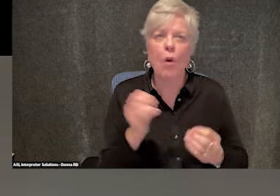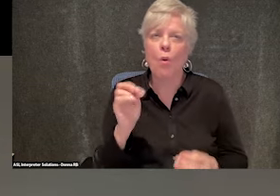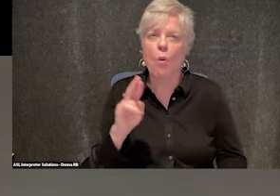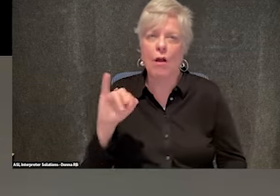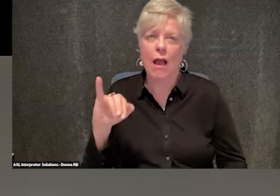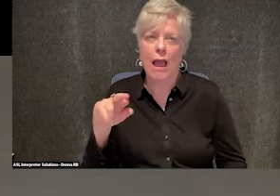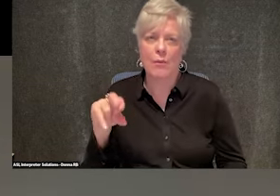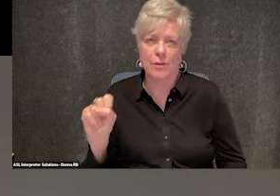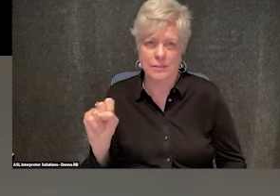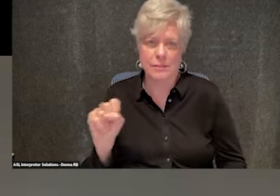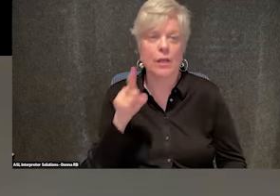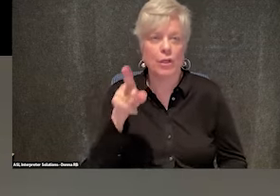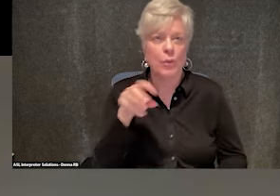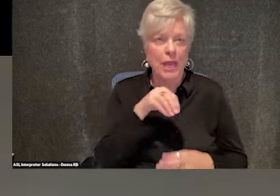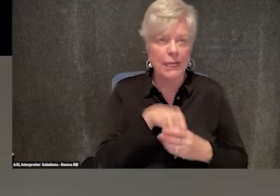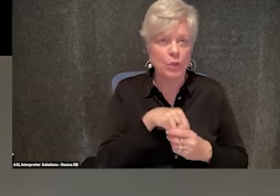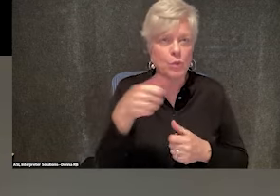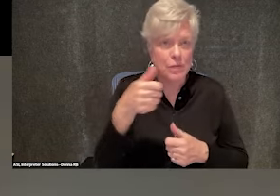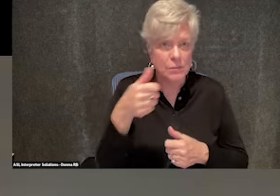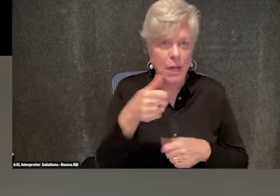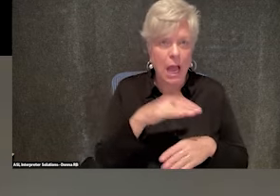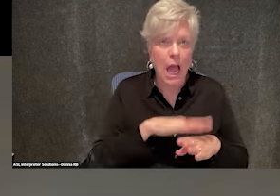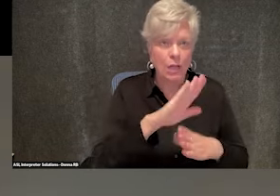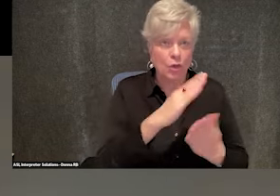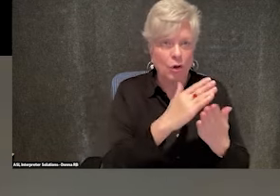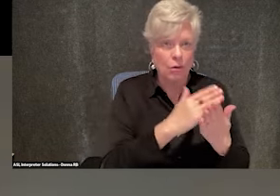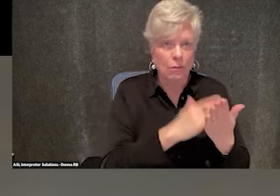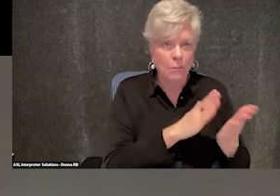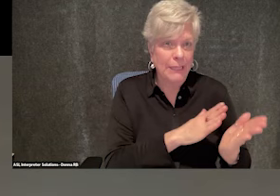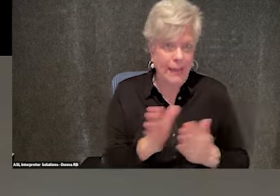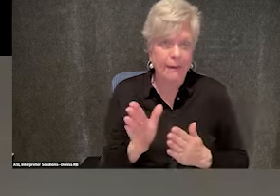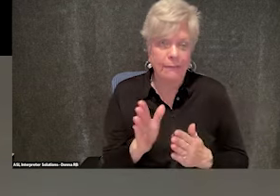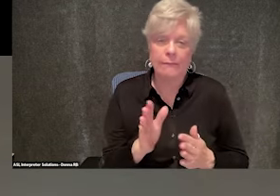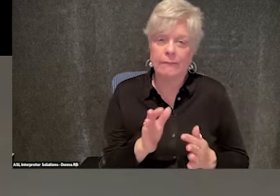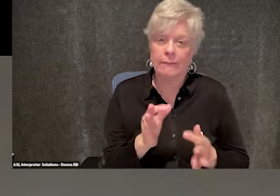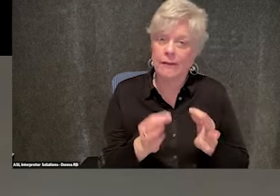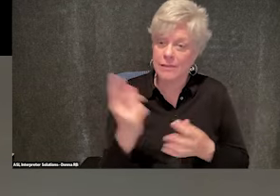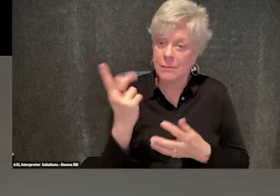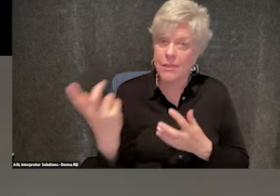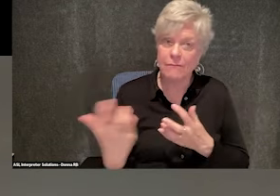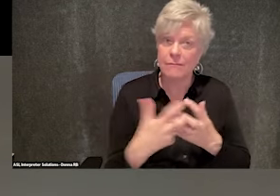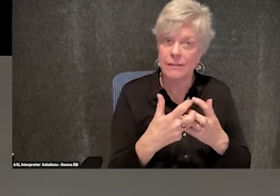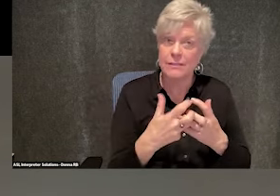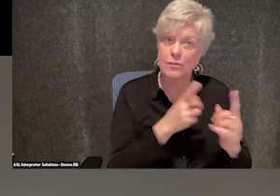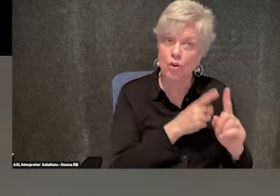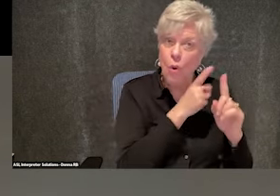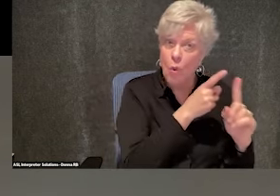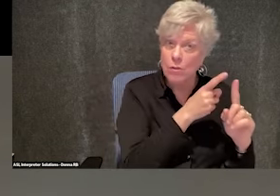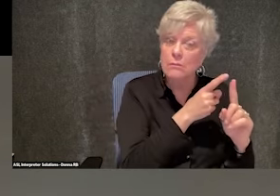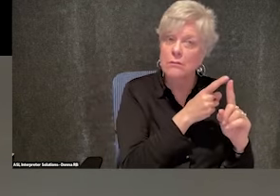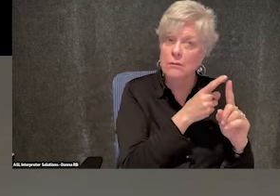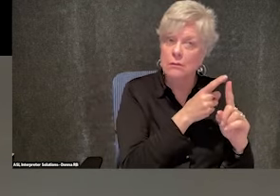puede incluir en su presupuesto gastos de transporte. Si uno va a estar haciendo cosas en la